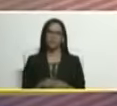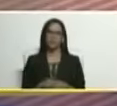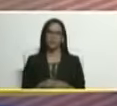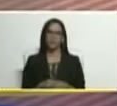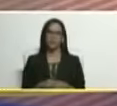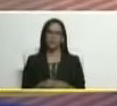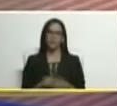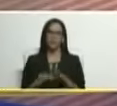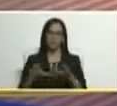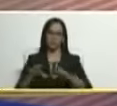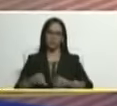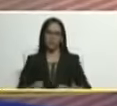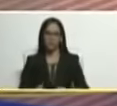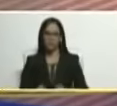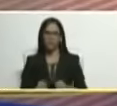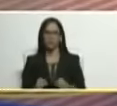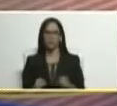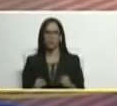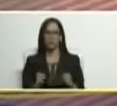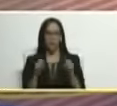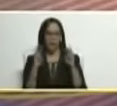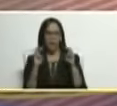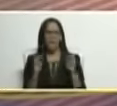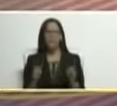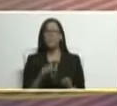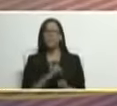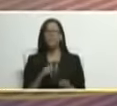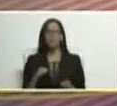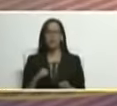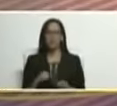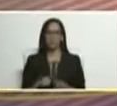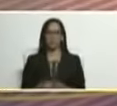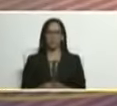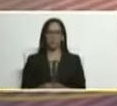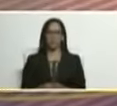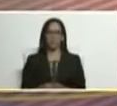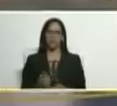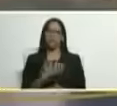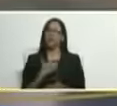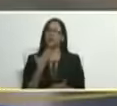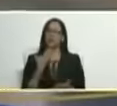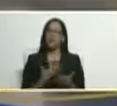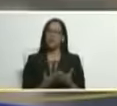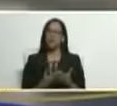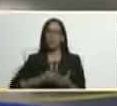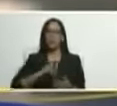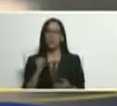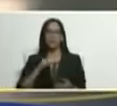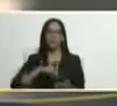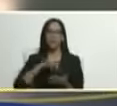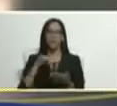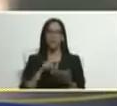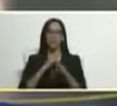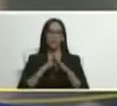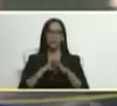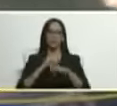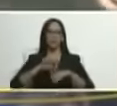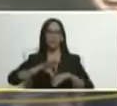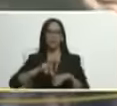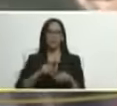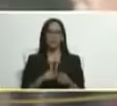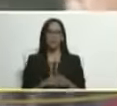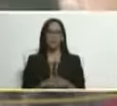las tomé, las investigué personalmente. Quiero agradecer a la Policía Nacional Anticorrupción,